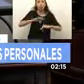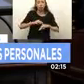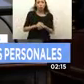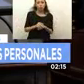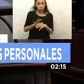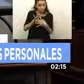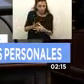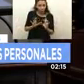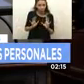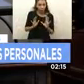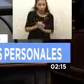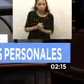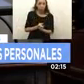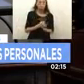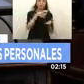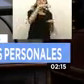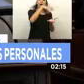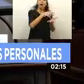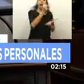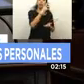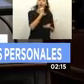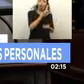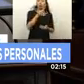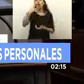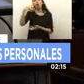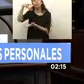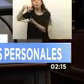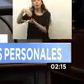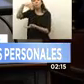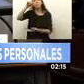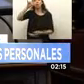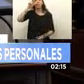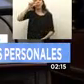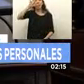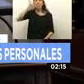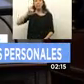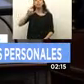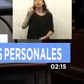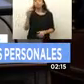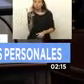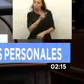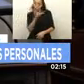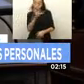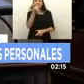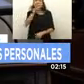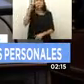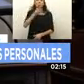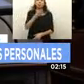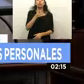arcor junto con mondeles que es una multinacional también de galletitas tienen el 60 por del mercado de las